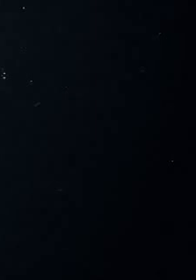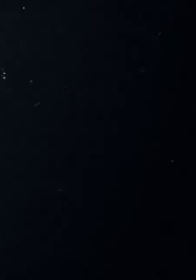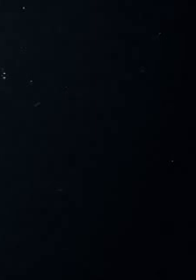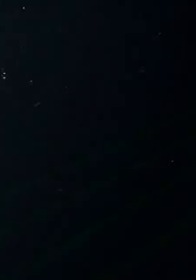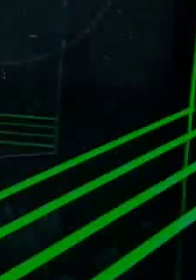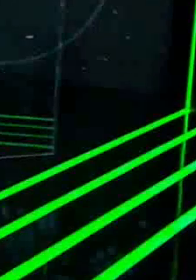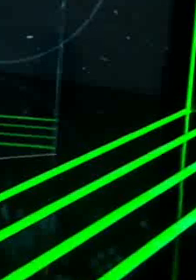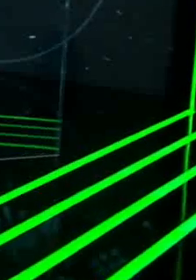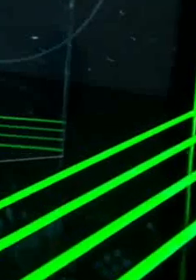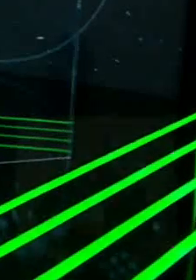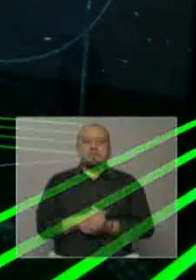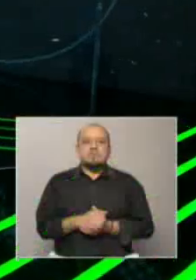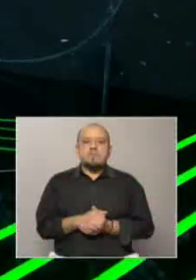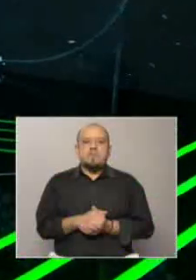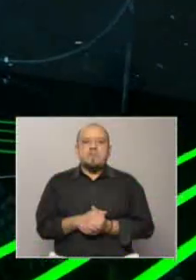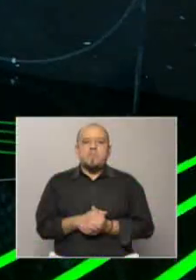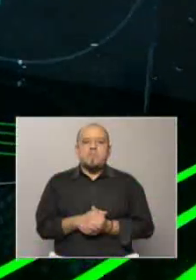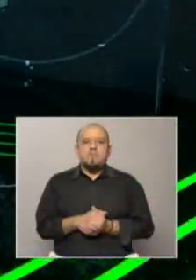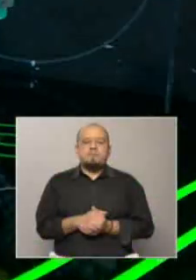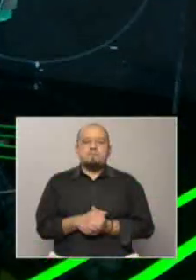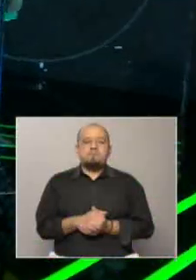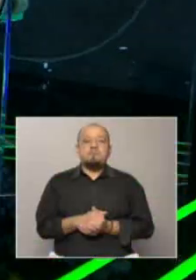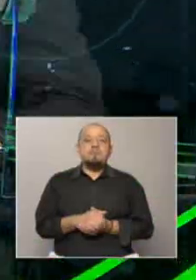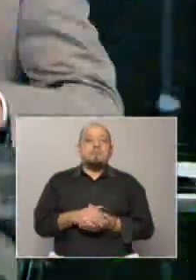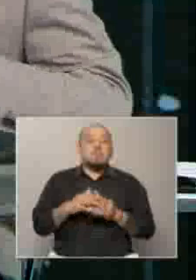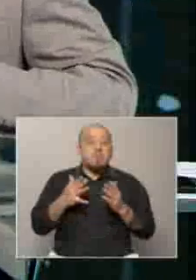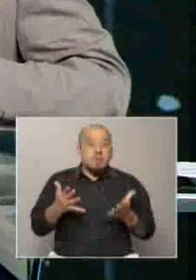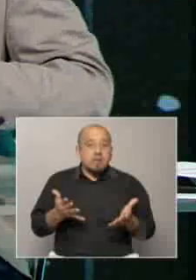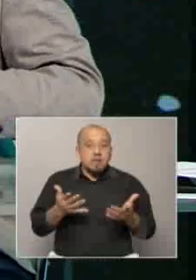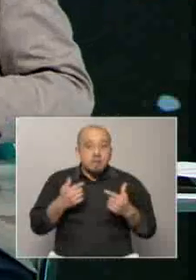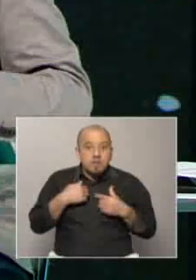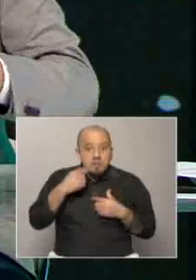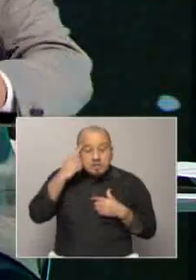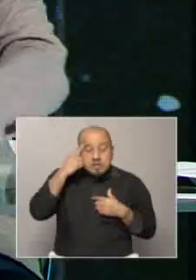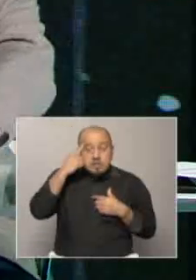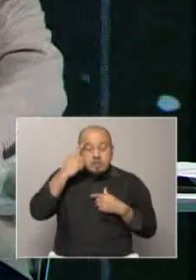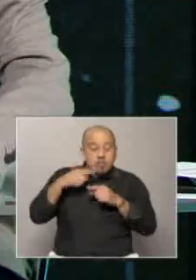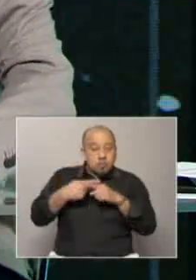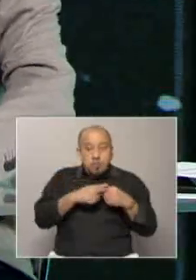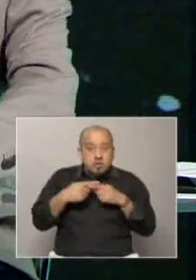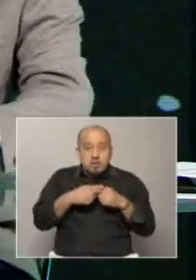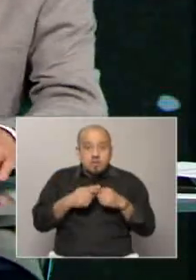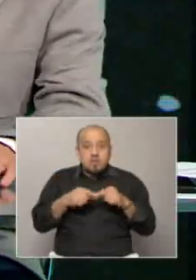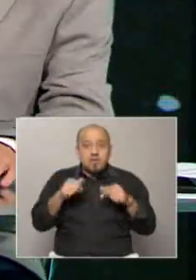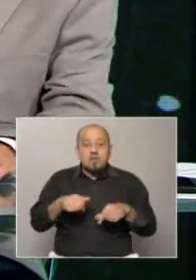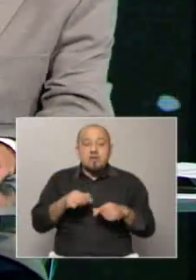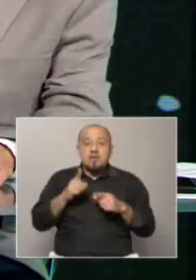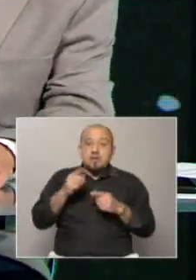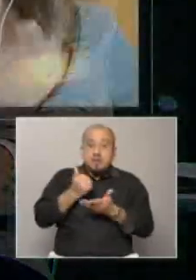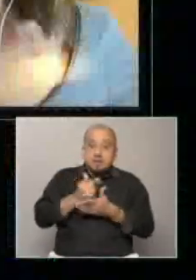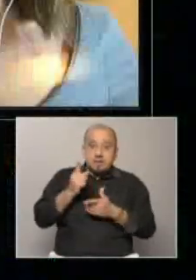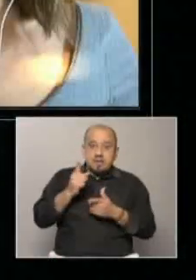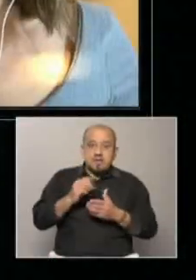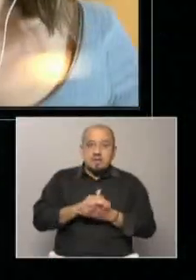Como antídoto. Bueno, nos dejó pensando y nos dejó discutiendo muchísimo esto. Luciana, no sé si andás por